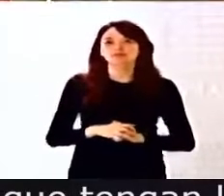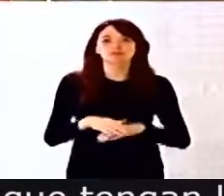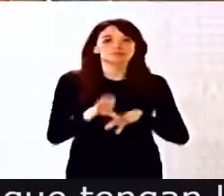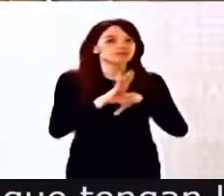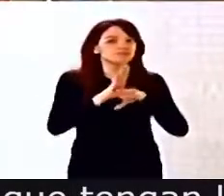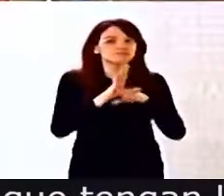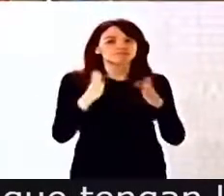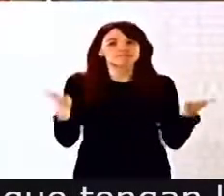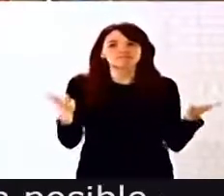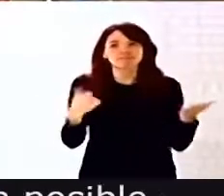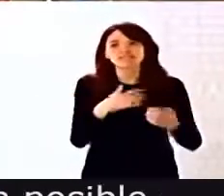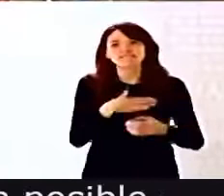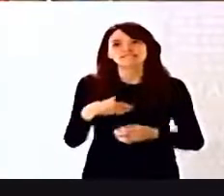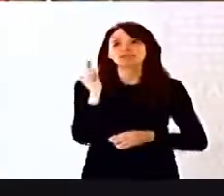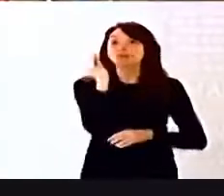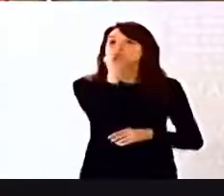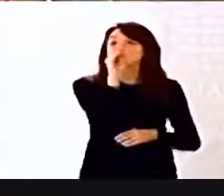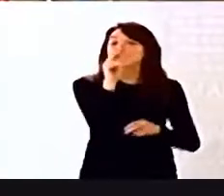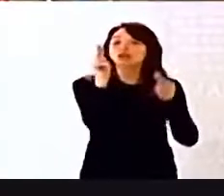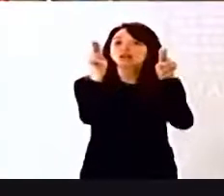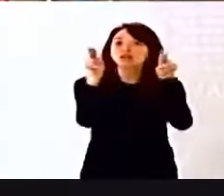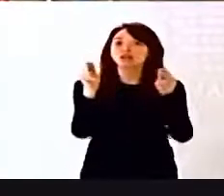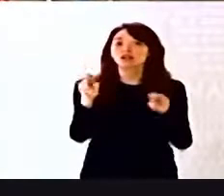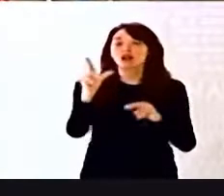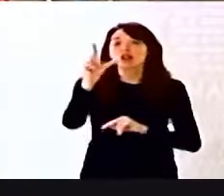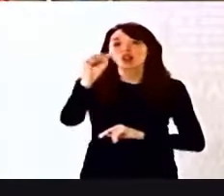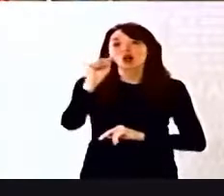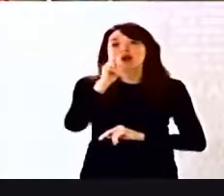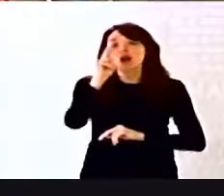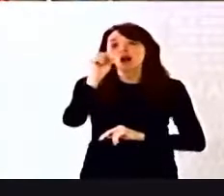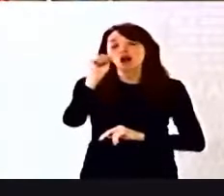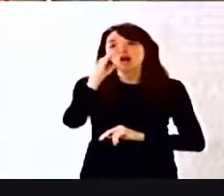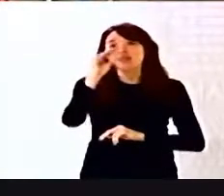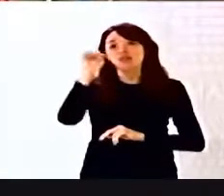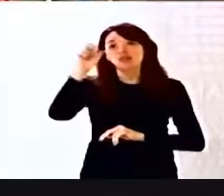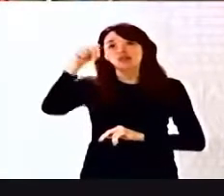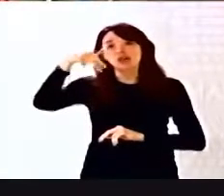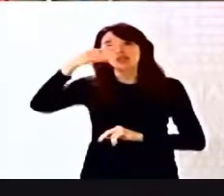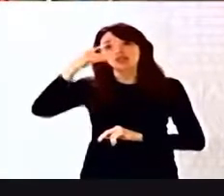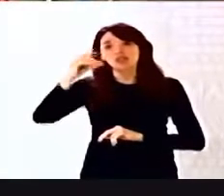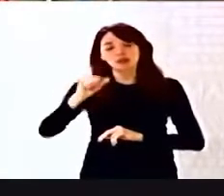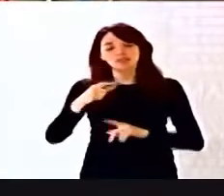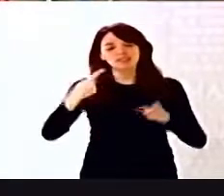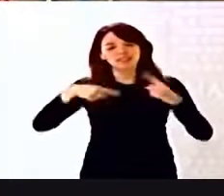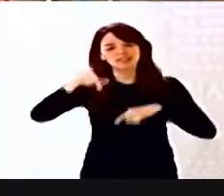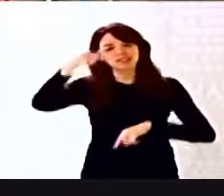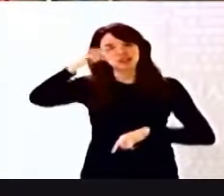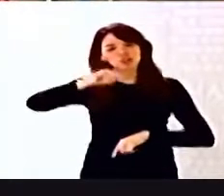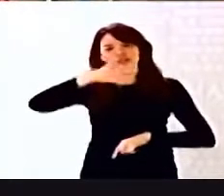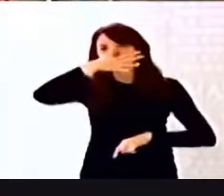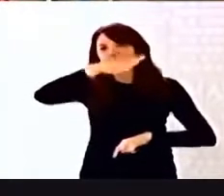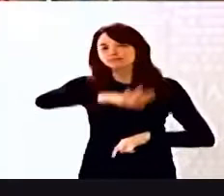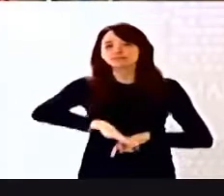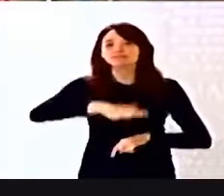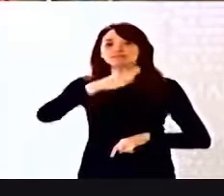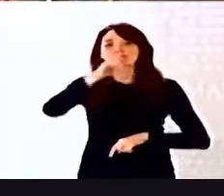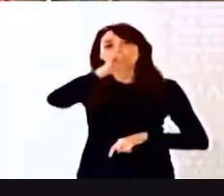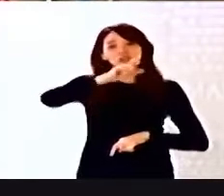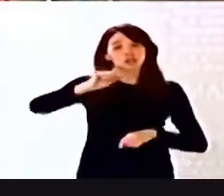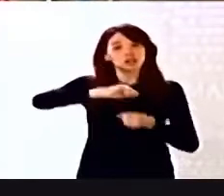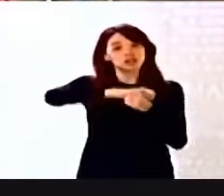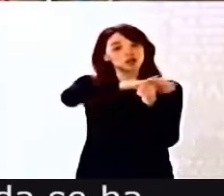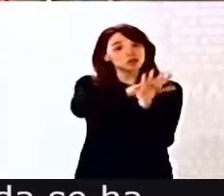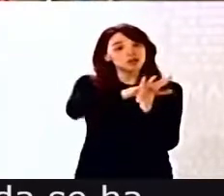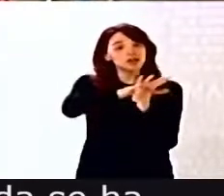Consejero, quería preguntarle por la residencia La Hacienda. Ya sabe que el director ha denunciado esta semana el traslado de pacientes enfermos de COVID con pacientes con otro tipo